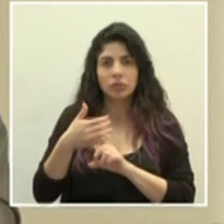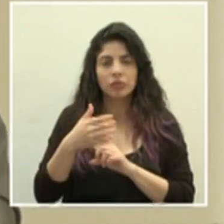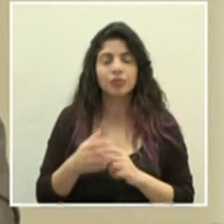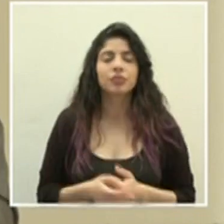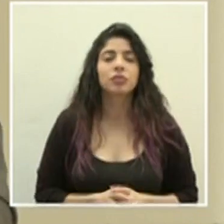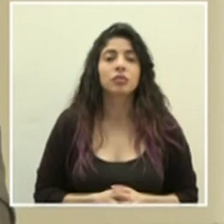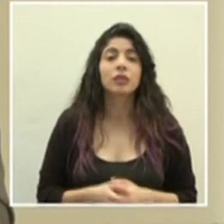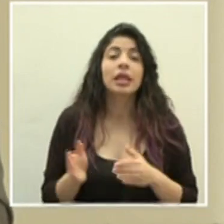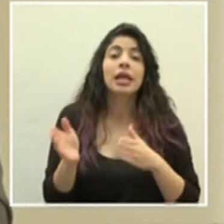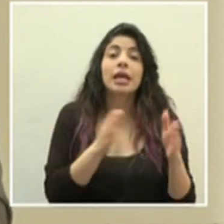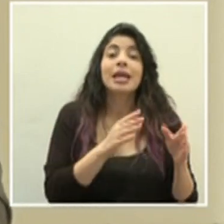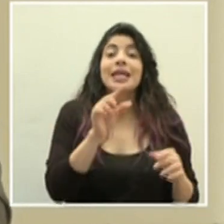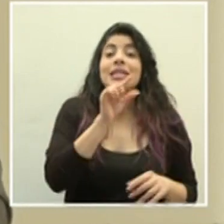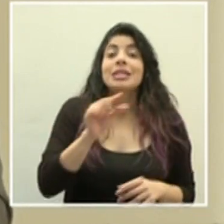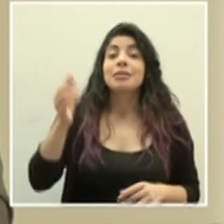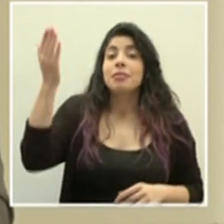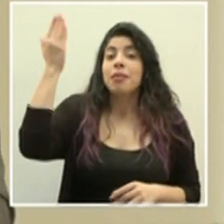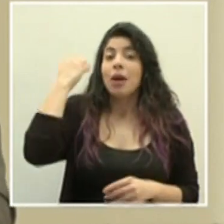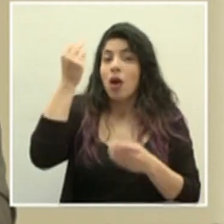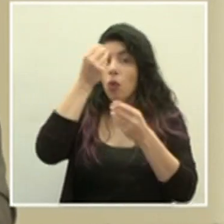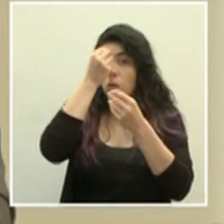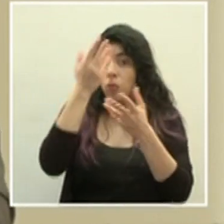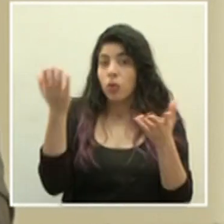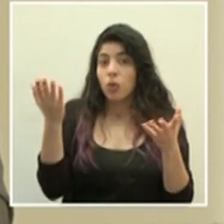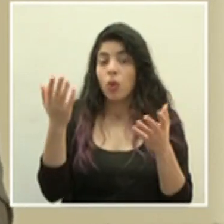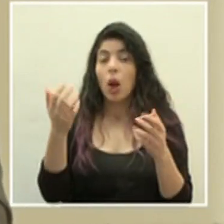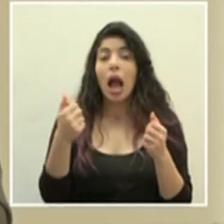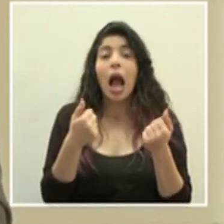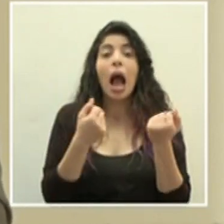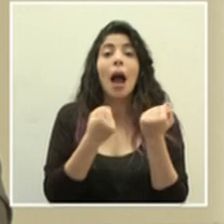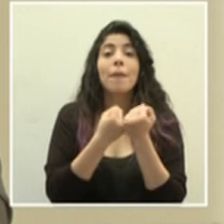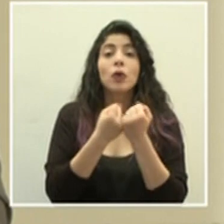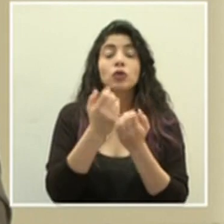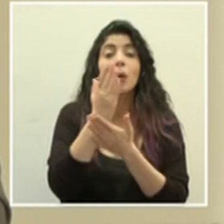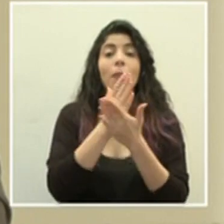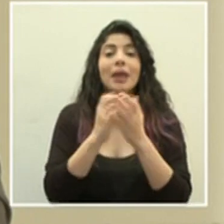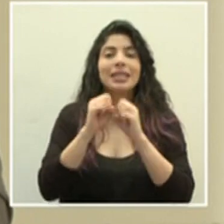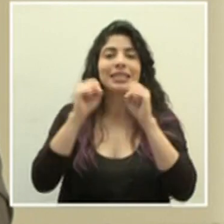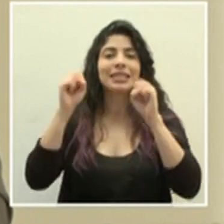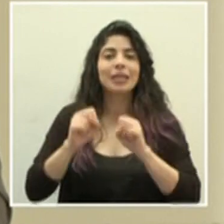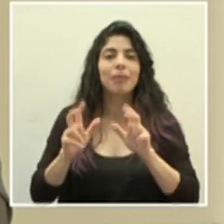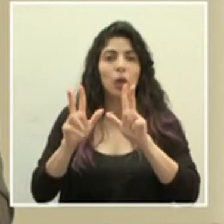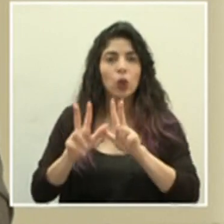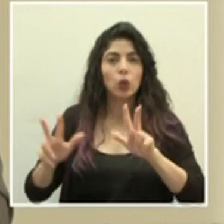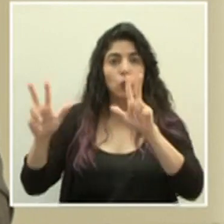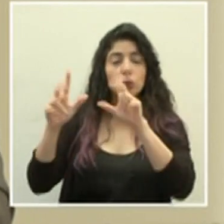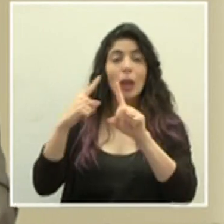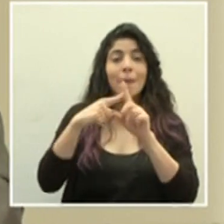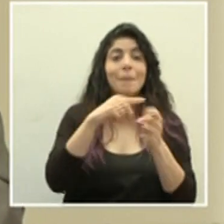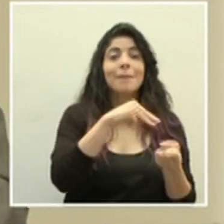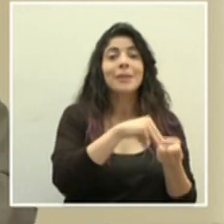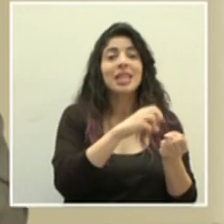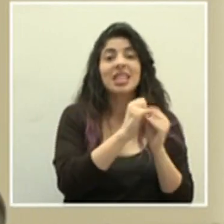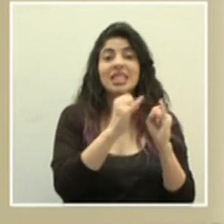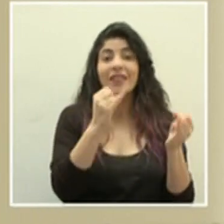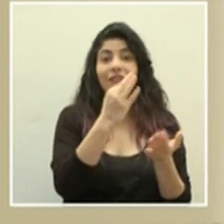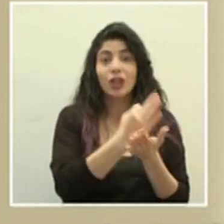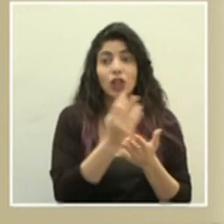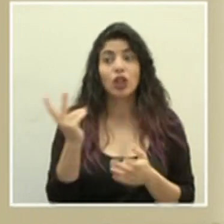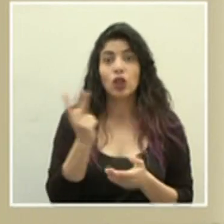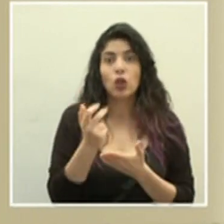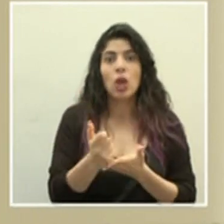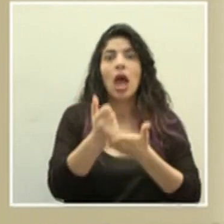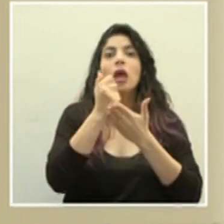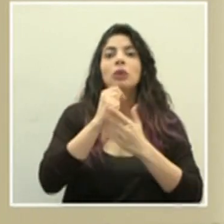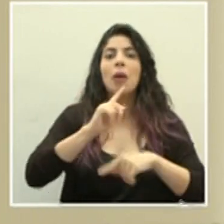Y anunciamos la semana pasada que con el apoyo del Sistema de Naciones Unidas y Médicos Sin Fronteras vamos a reforzar